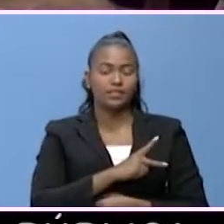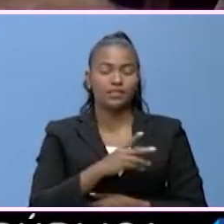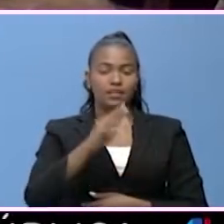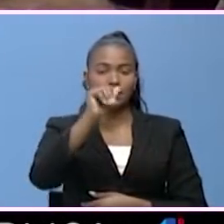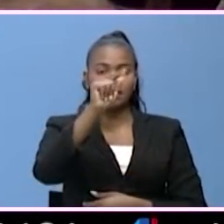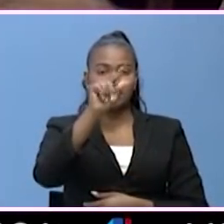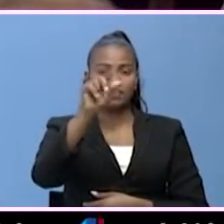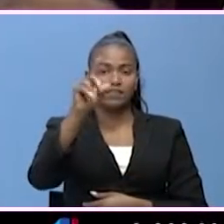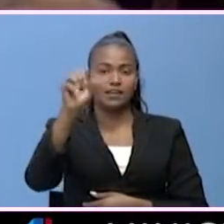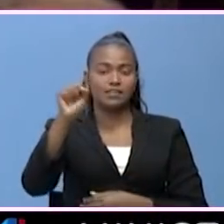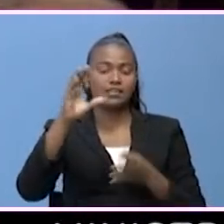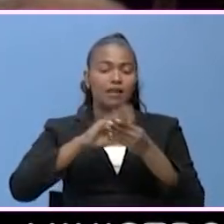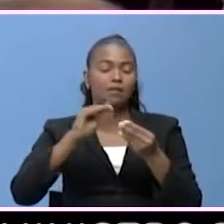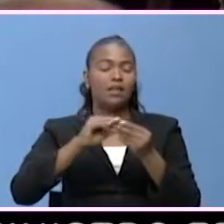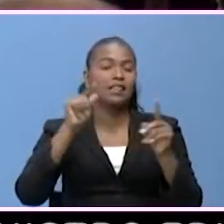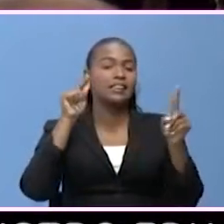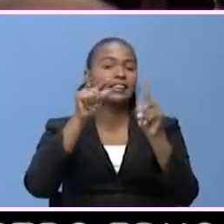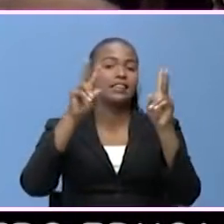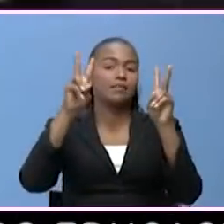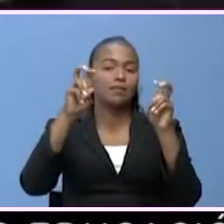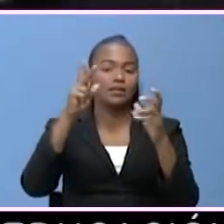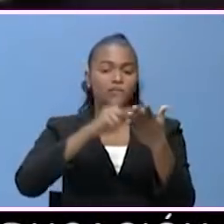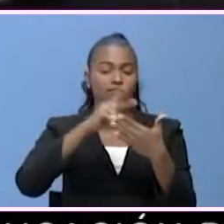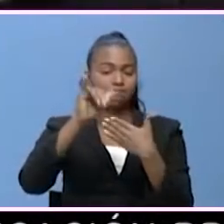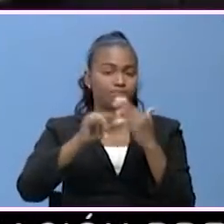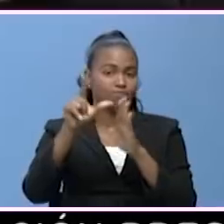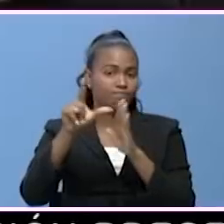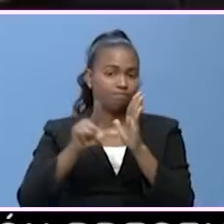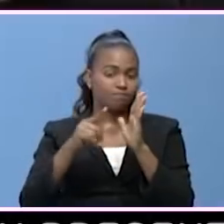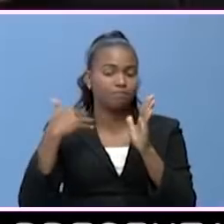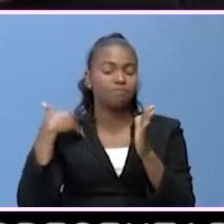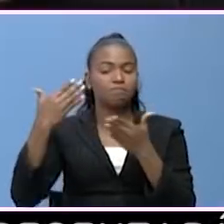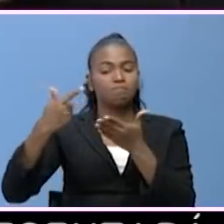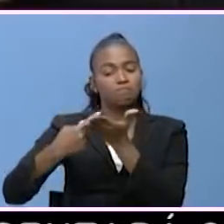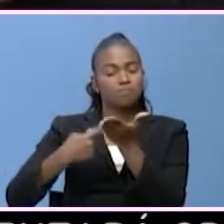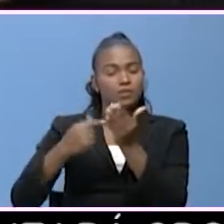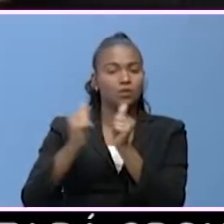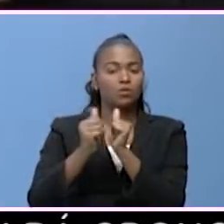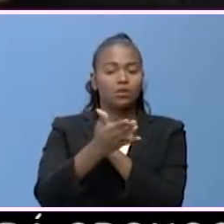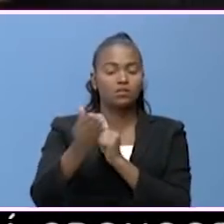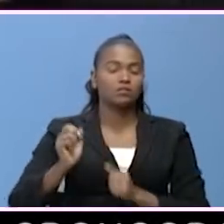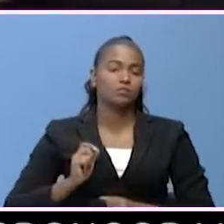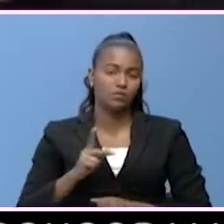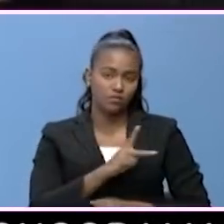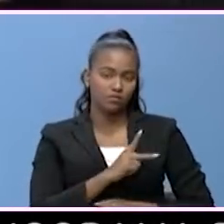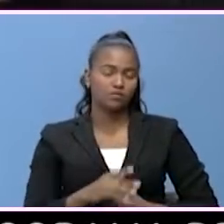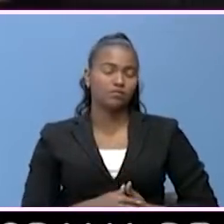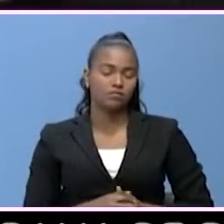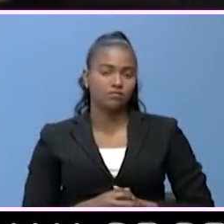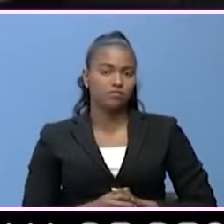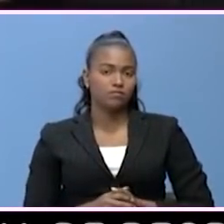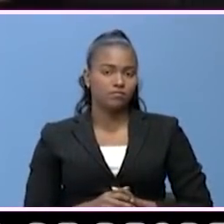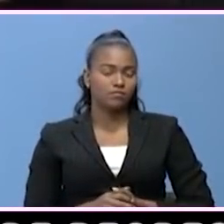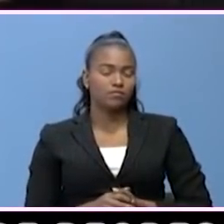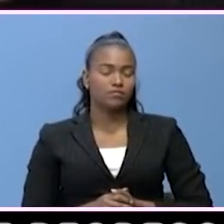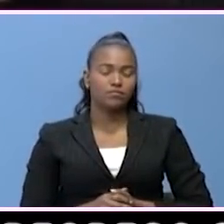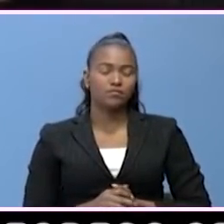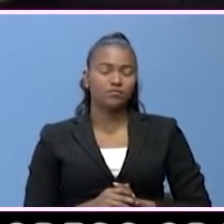Saldívar, quien habló de los principales proyectos de leyes que socializará con los legisladores. Como el contrato